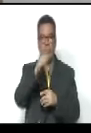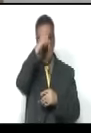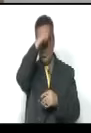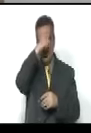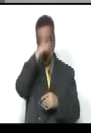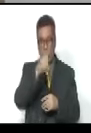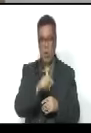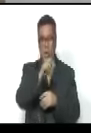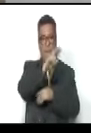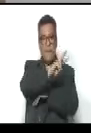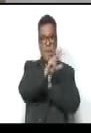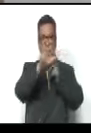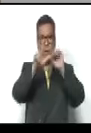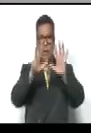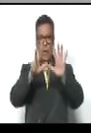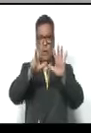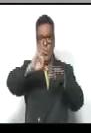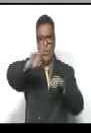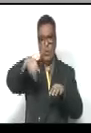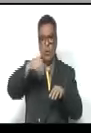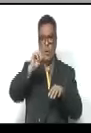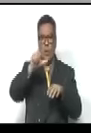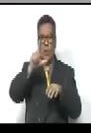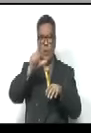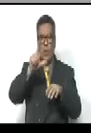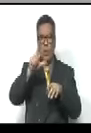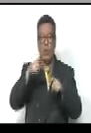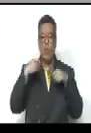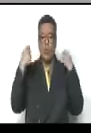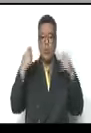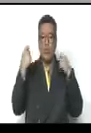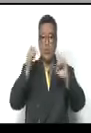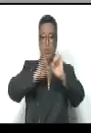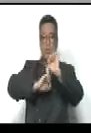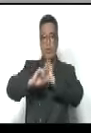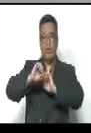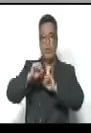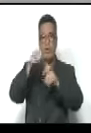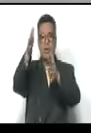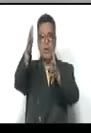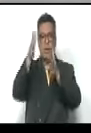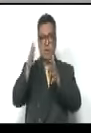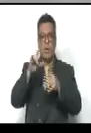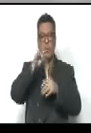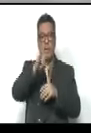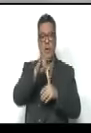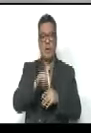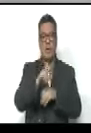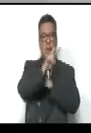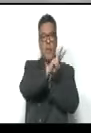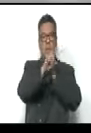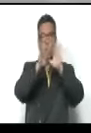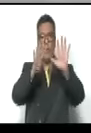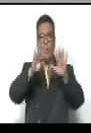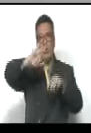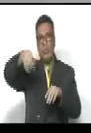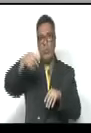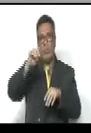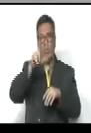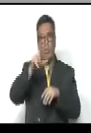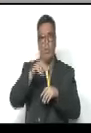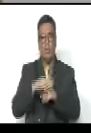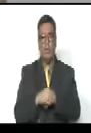domingo 28 y celebración y defensa de la victoria el lunes 29 de julio.